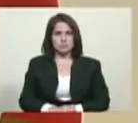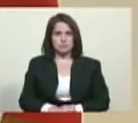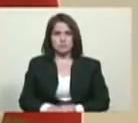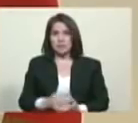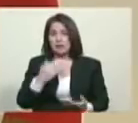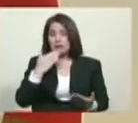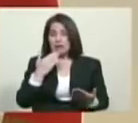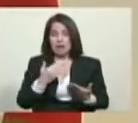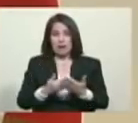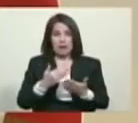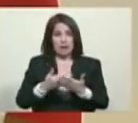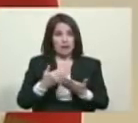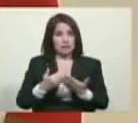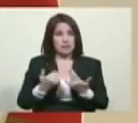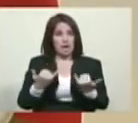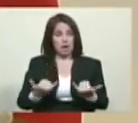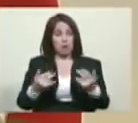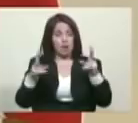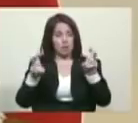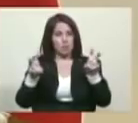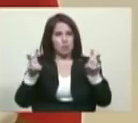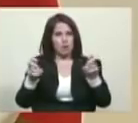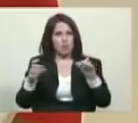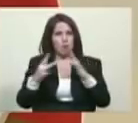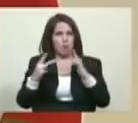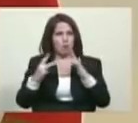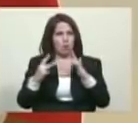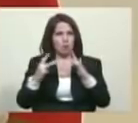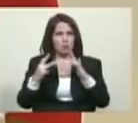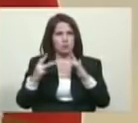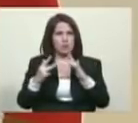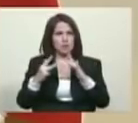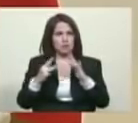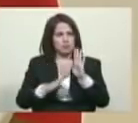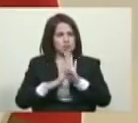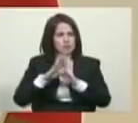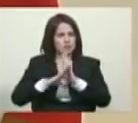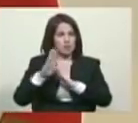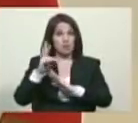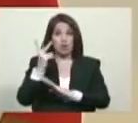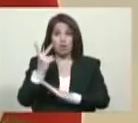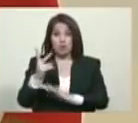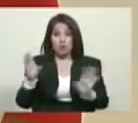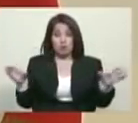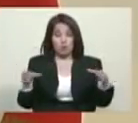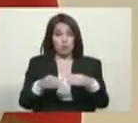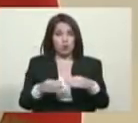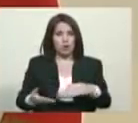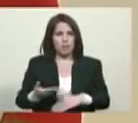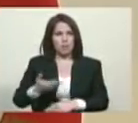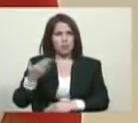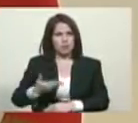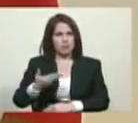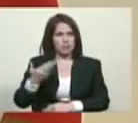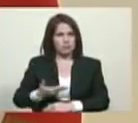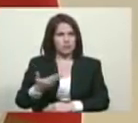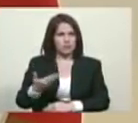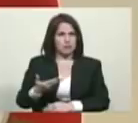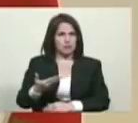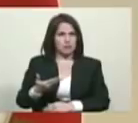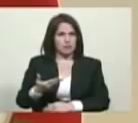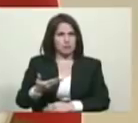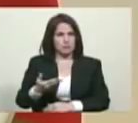Gracias, Yomaris, por este nuevo contacto. En el día de hoy se han desarrollado dos reuniones importantes desde la sede de